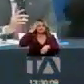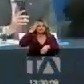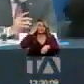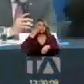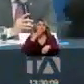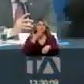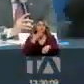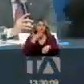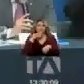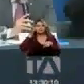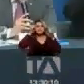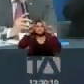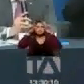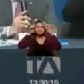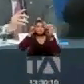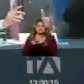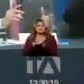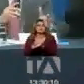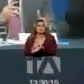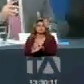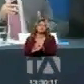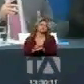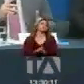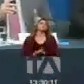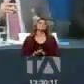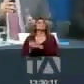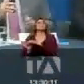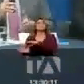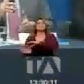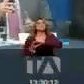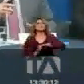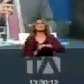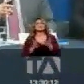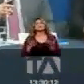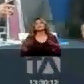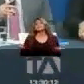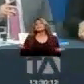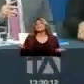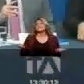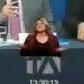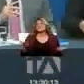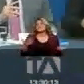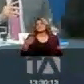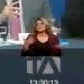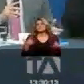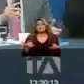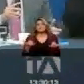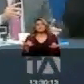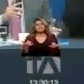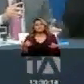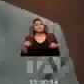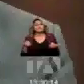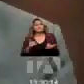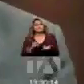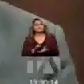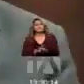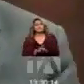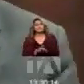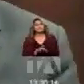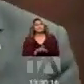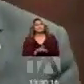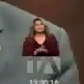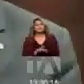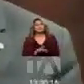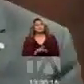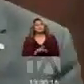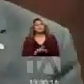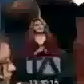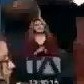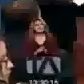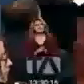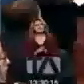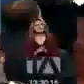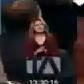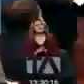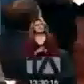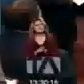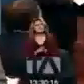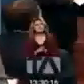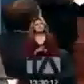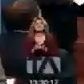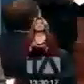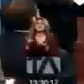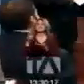Con respecto a la pregunta, nosotros esperaríamos siempre que determine bueno, salud cuál es mencionado, este es un trabajo conjunto que están tomando